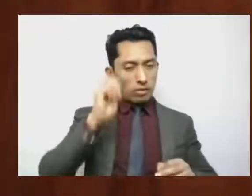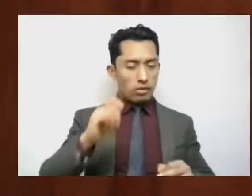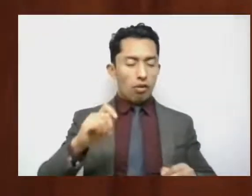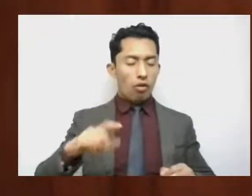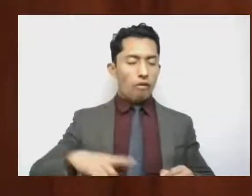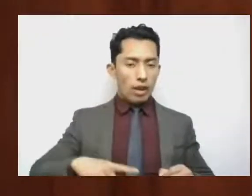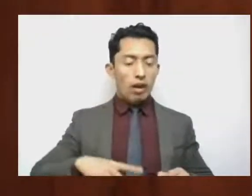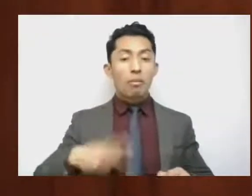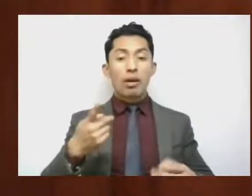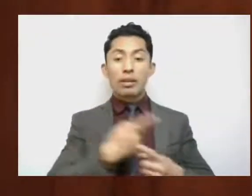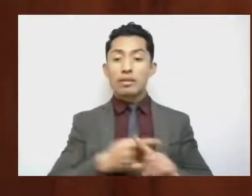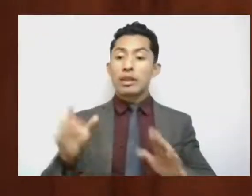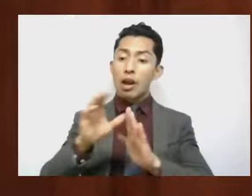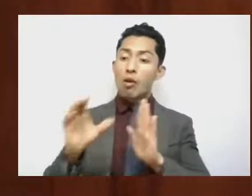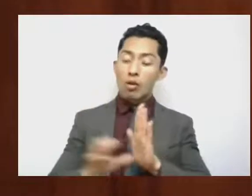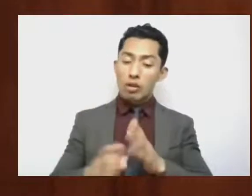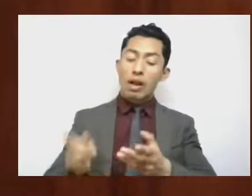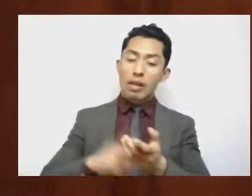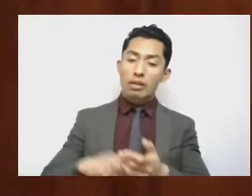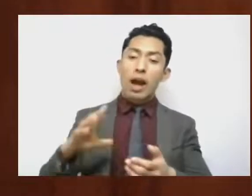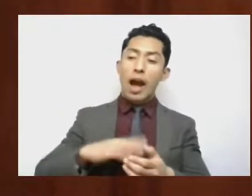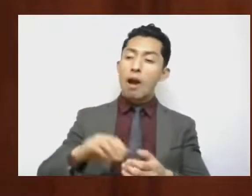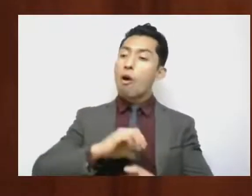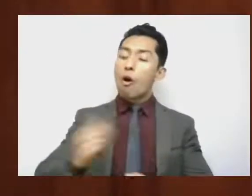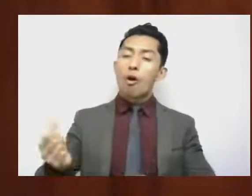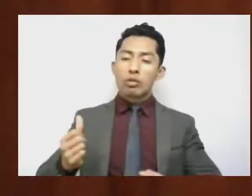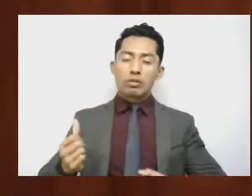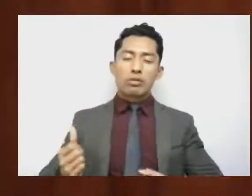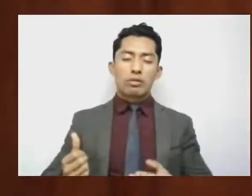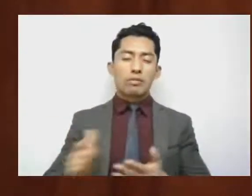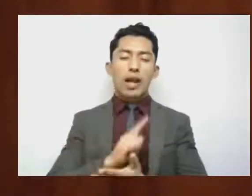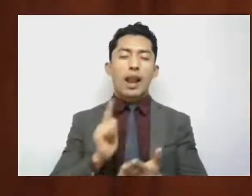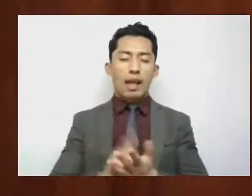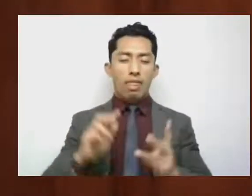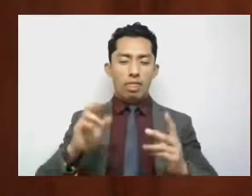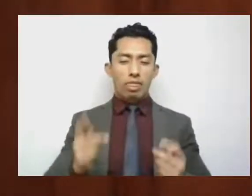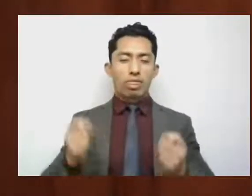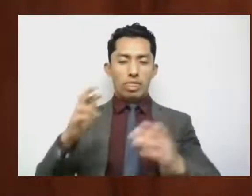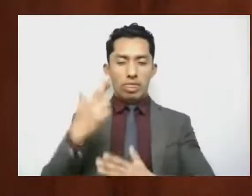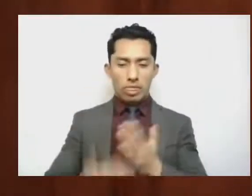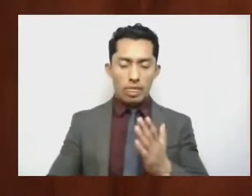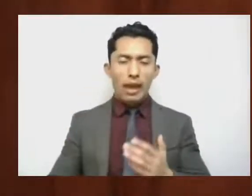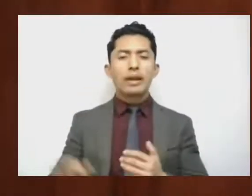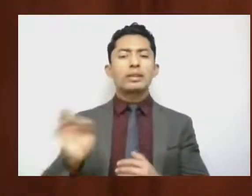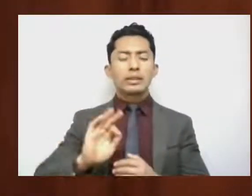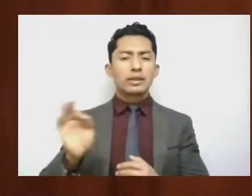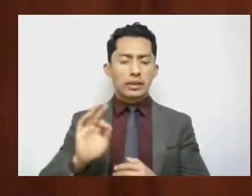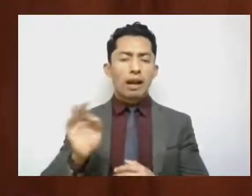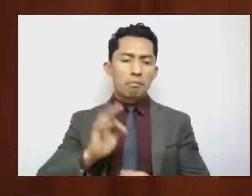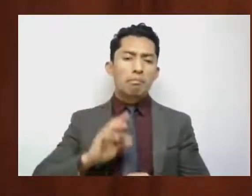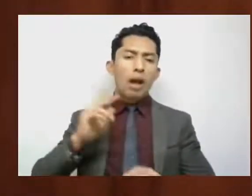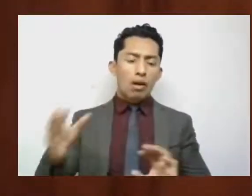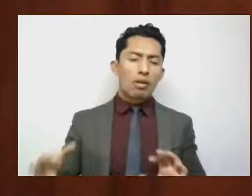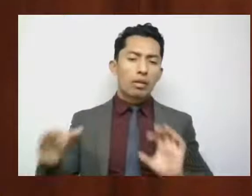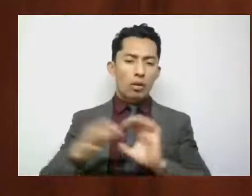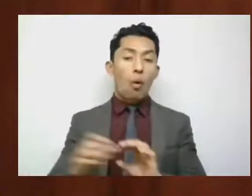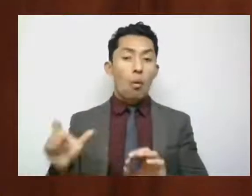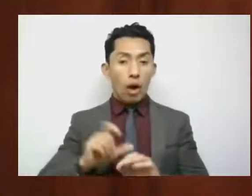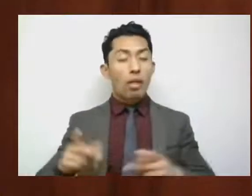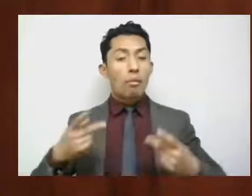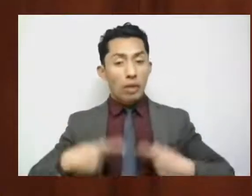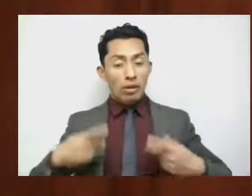contempla otros delitos mucho mejor definidos que pueden ser encuadrados cuando se dañe a una